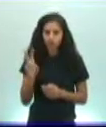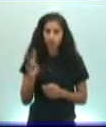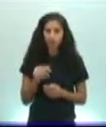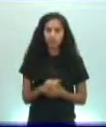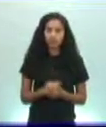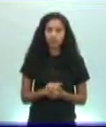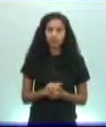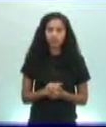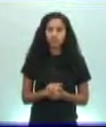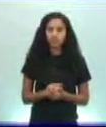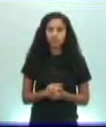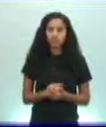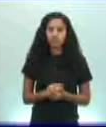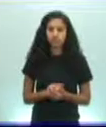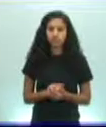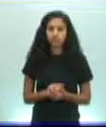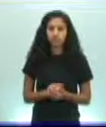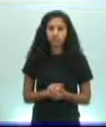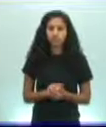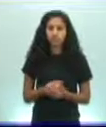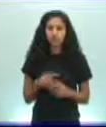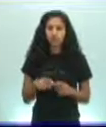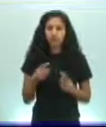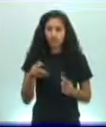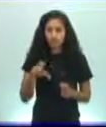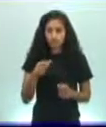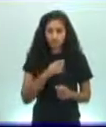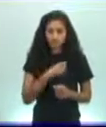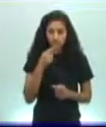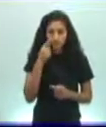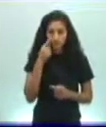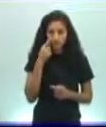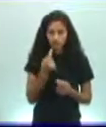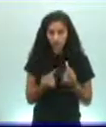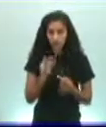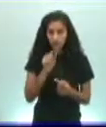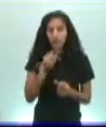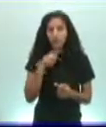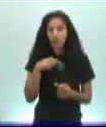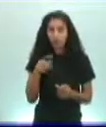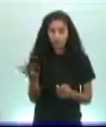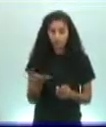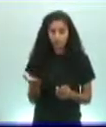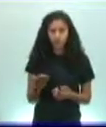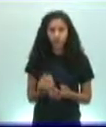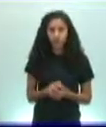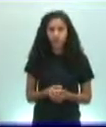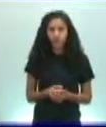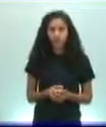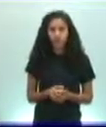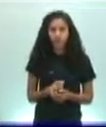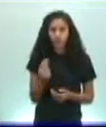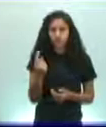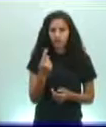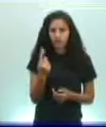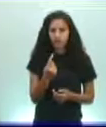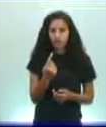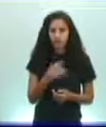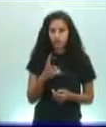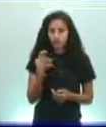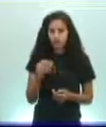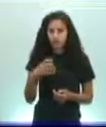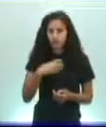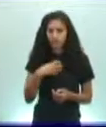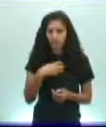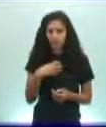4,02. Por último, quiero que veas estos ejemplos, muy rápido, ¿ya? En los primeros valores que tenemos,